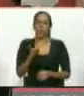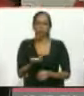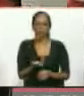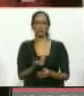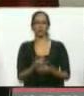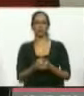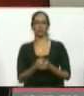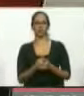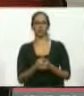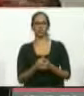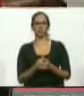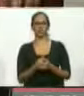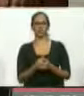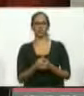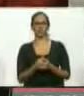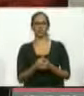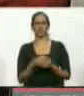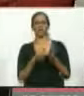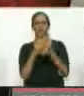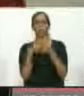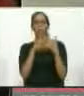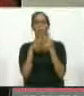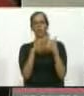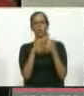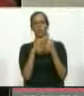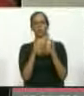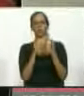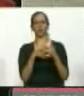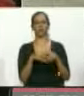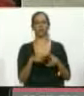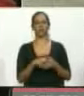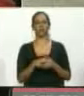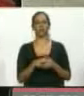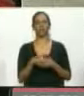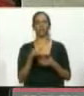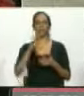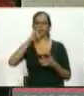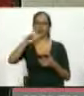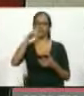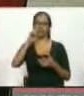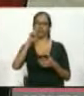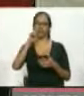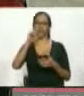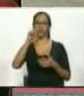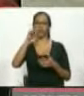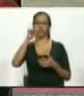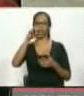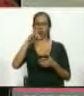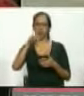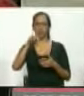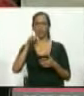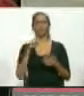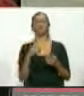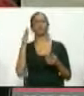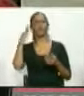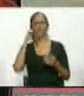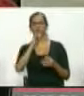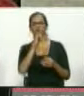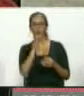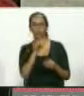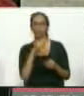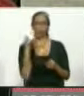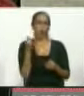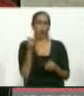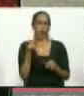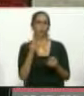ese leviatán moderno denominado eeuu a través de un julian assange aprendimos muchas cosas supimos de información de cómo por ejemplo